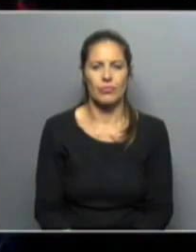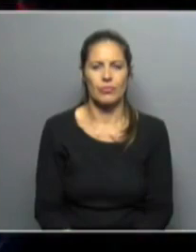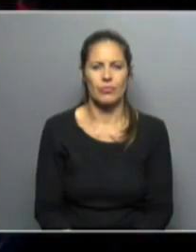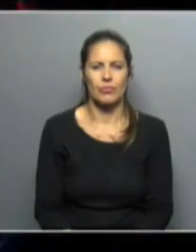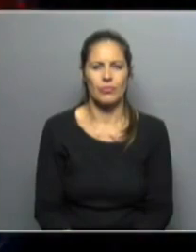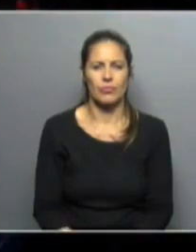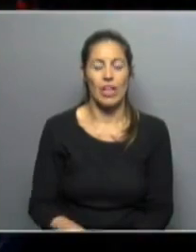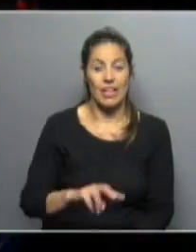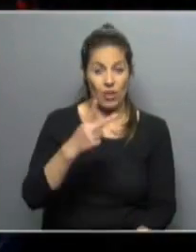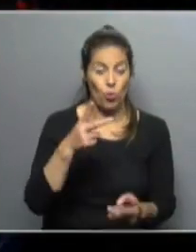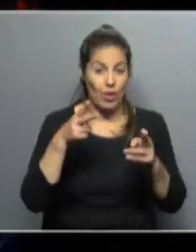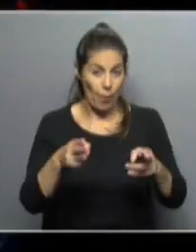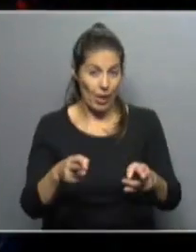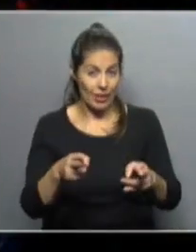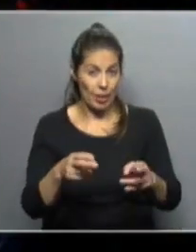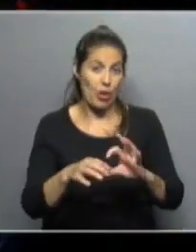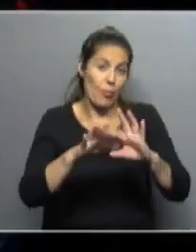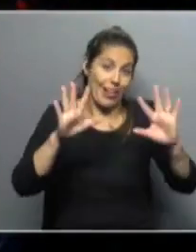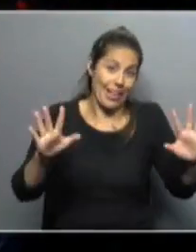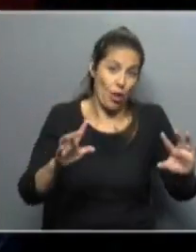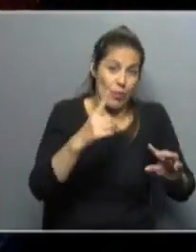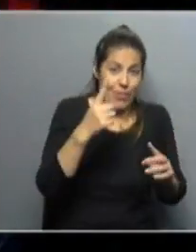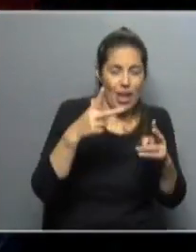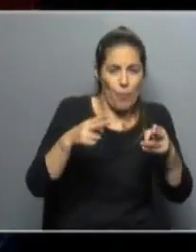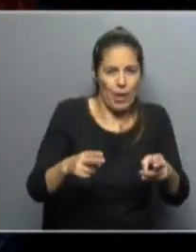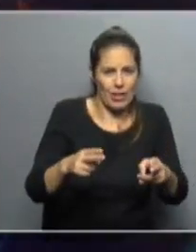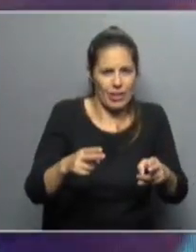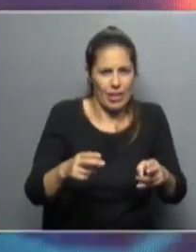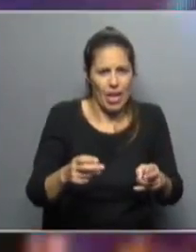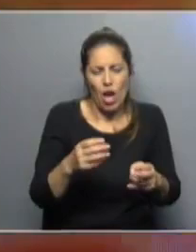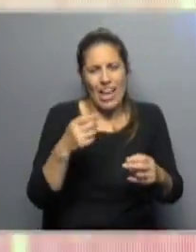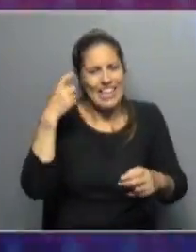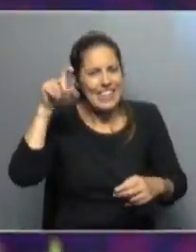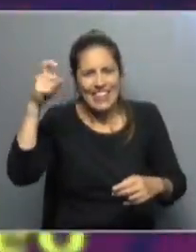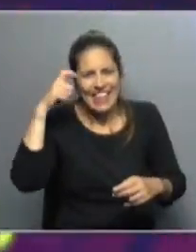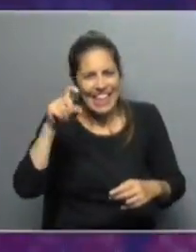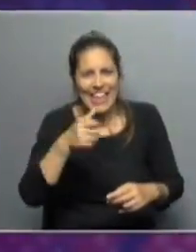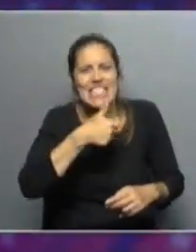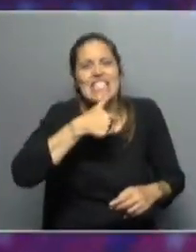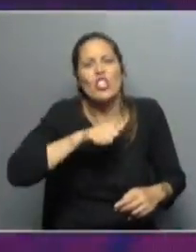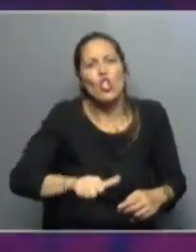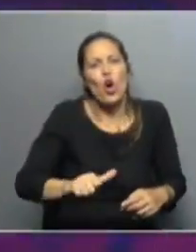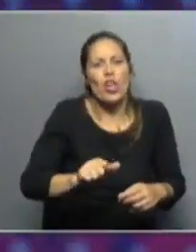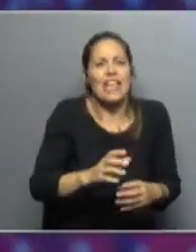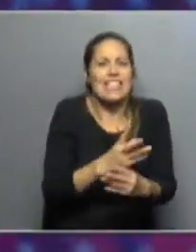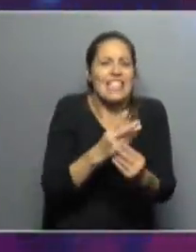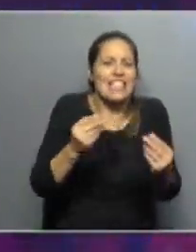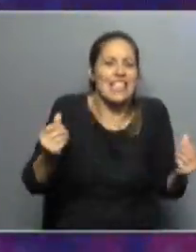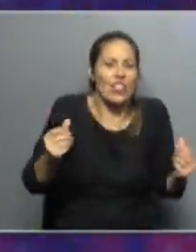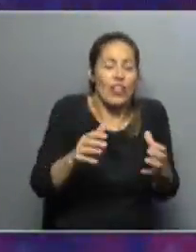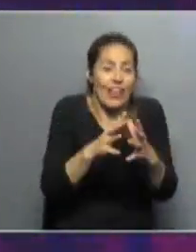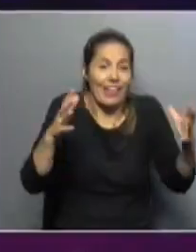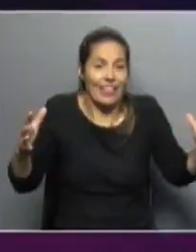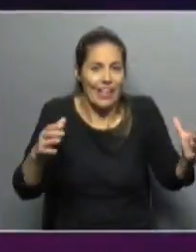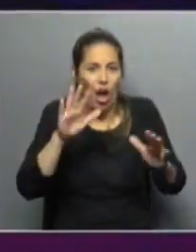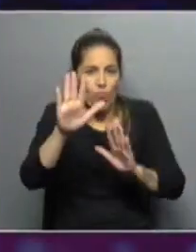Ya vamos a la segunda parte, pero como queda clarísimo en esta primera, Nati, un alud de ideas, historias y sensaciones a partir de esta gigantesca muestra.